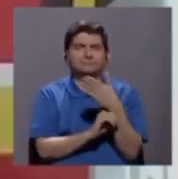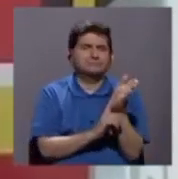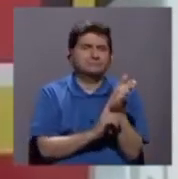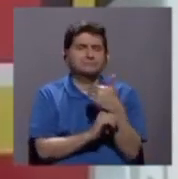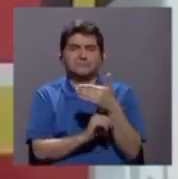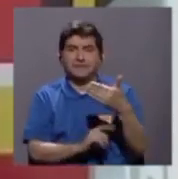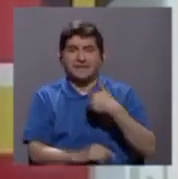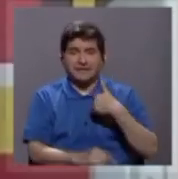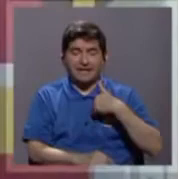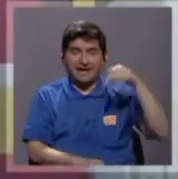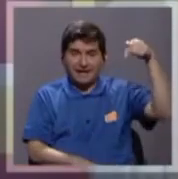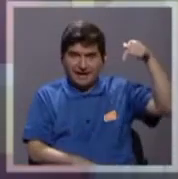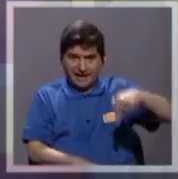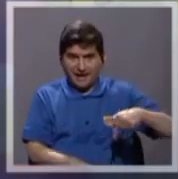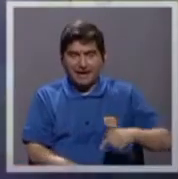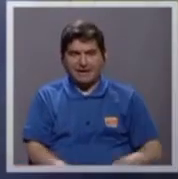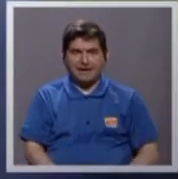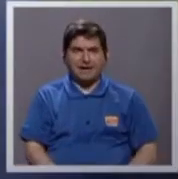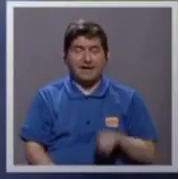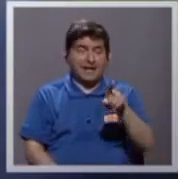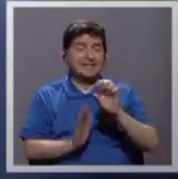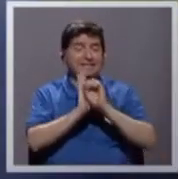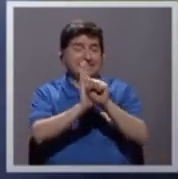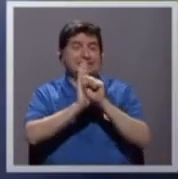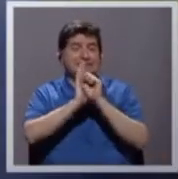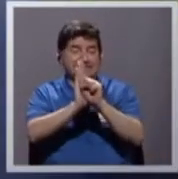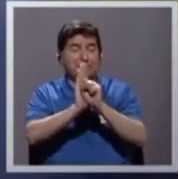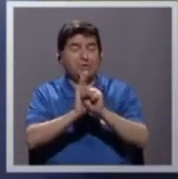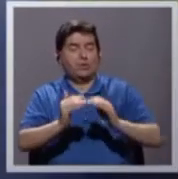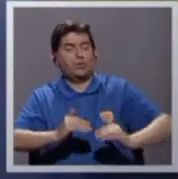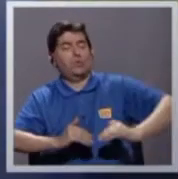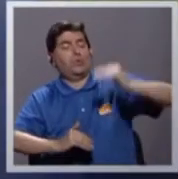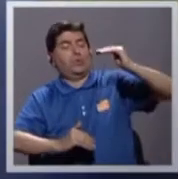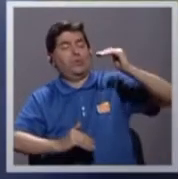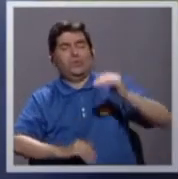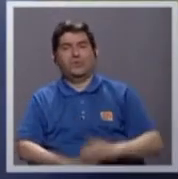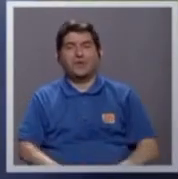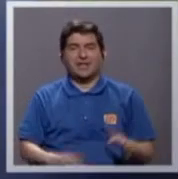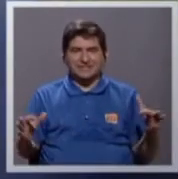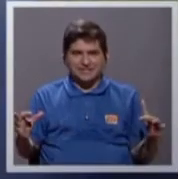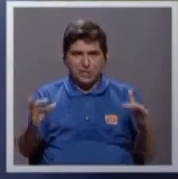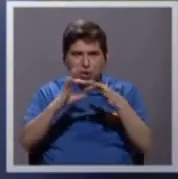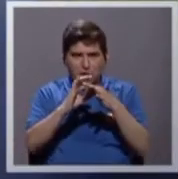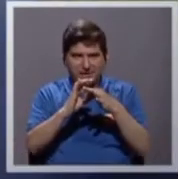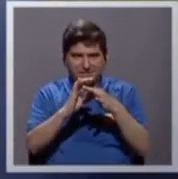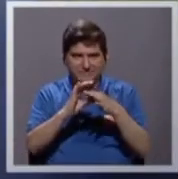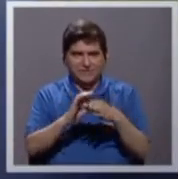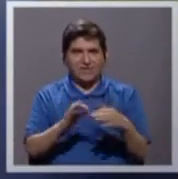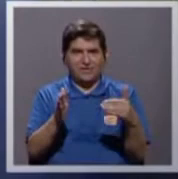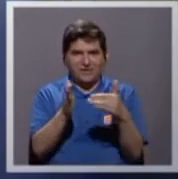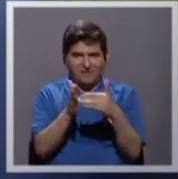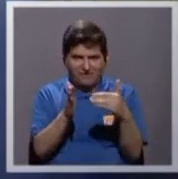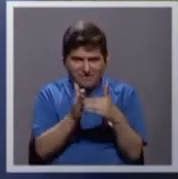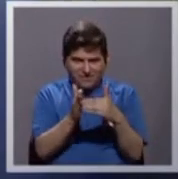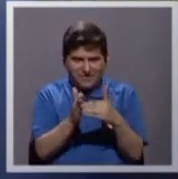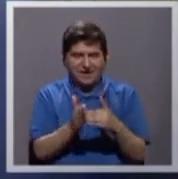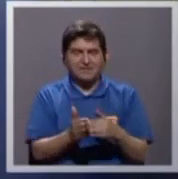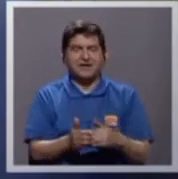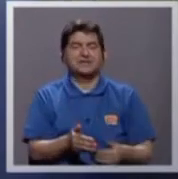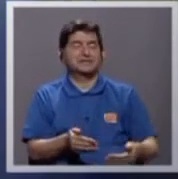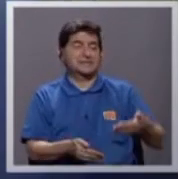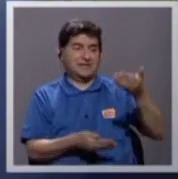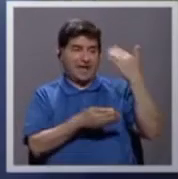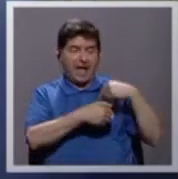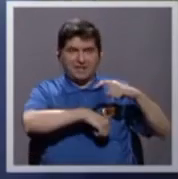que teníamos acá era un simbolismo alto, porque es la conectividad de nuestro